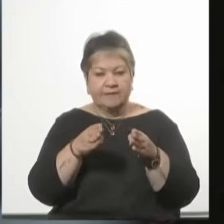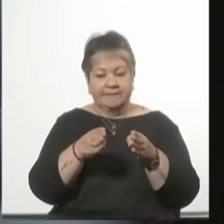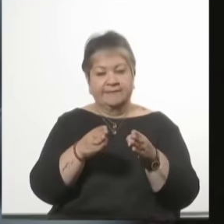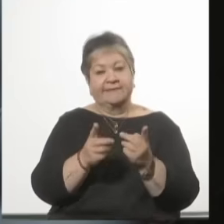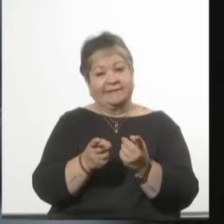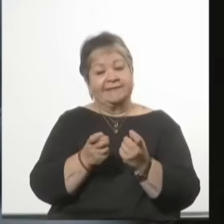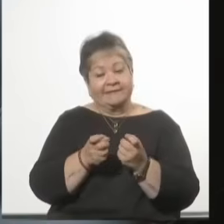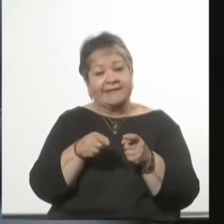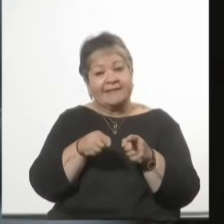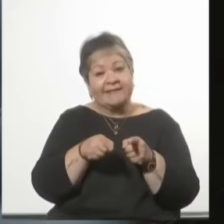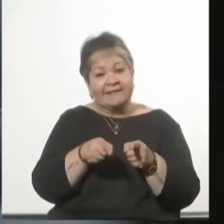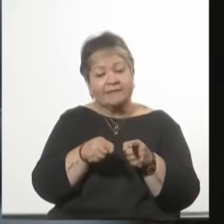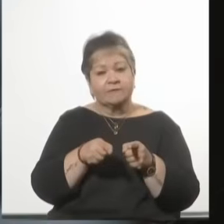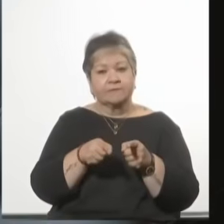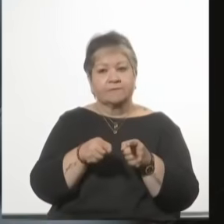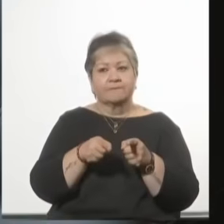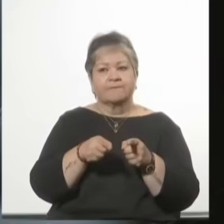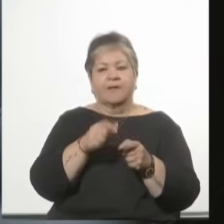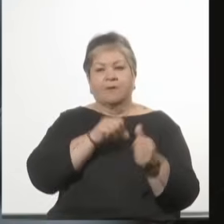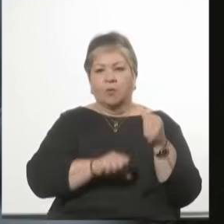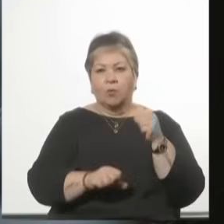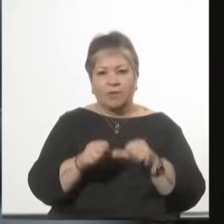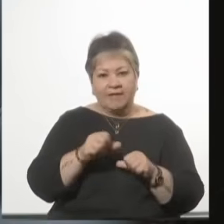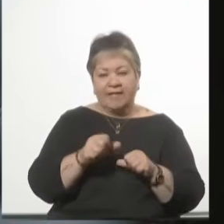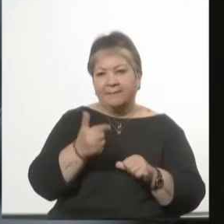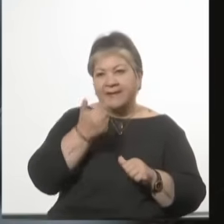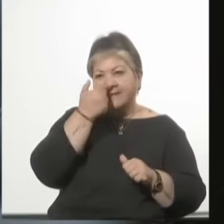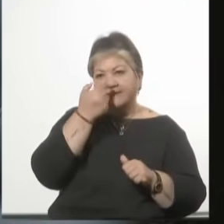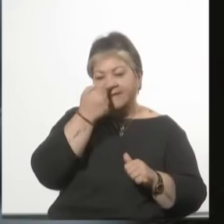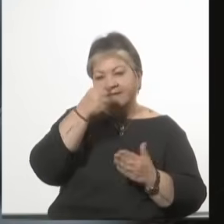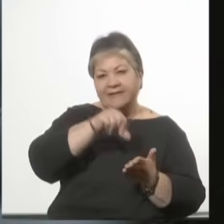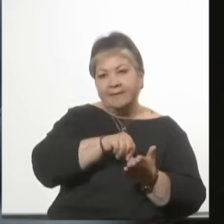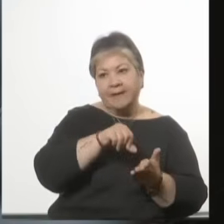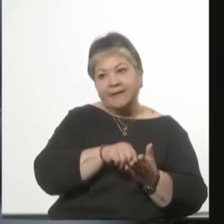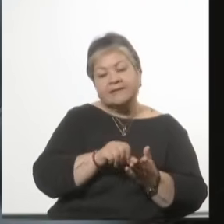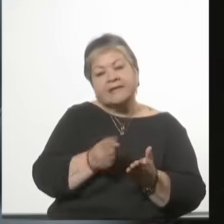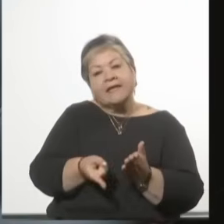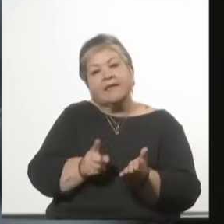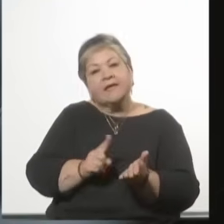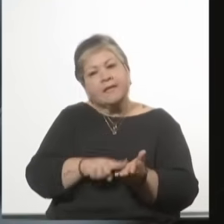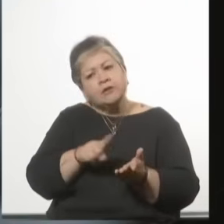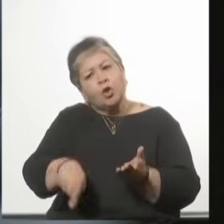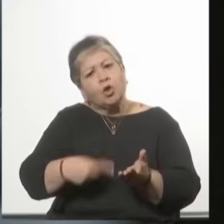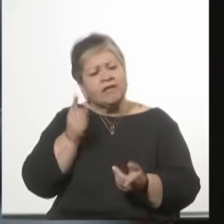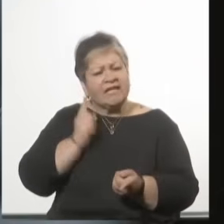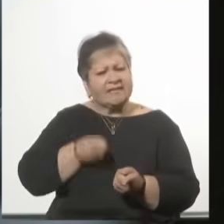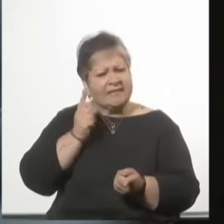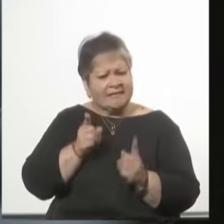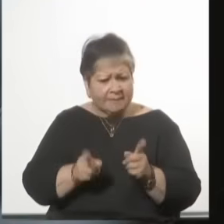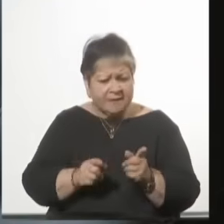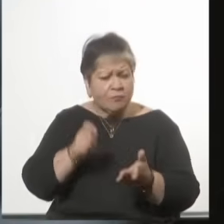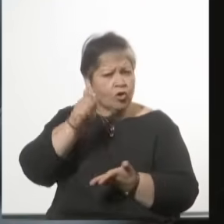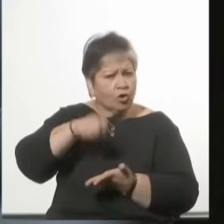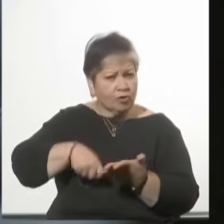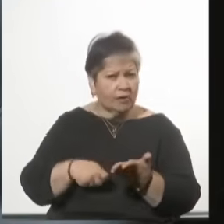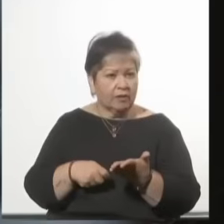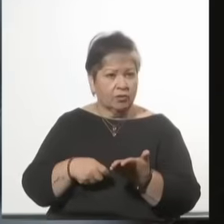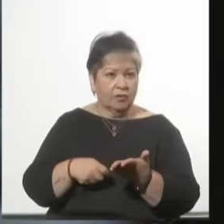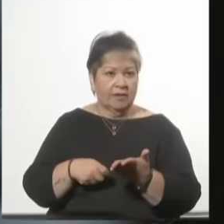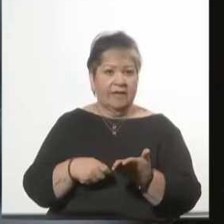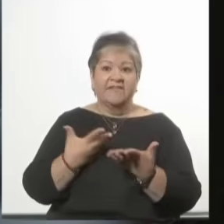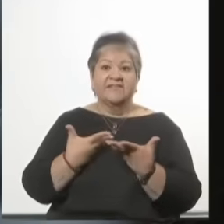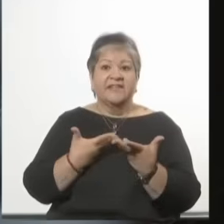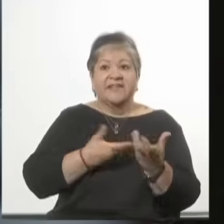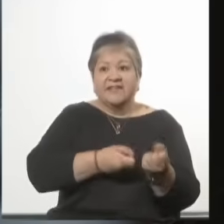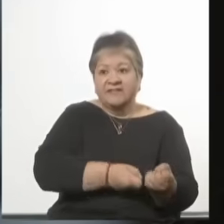esa omisión totalmente perjudicial para el interés del país con otras exigencias del propio contrato en las que, en exclusivo beneficio de la